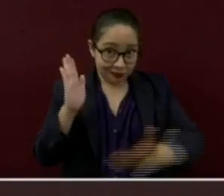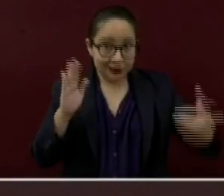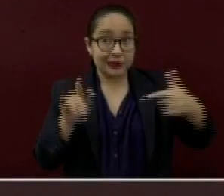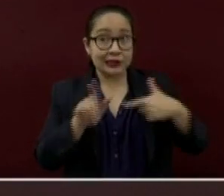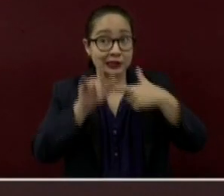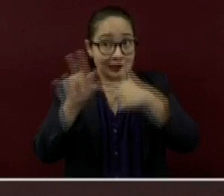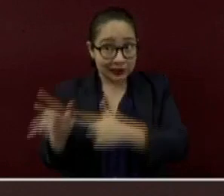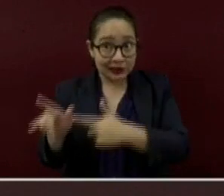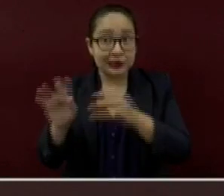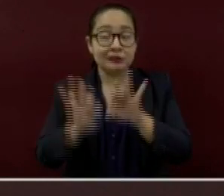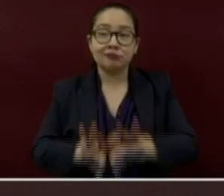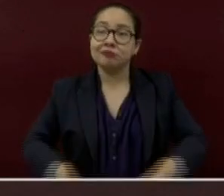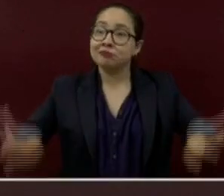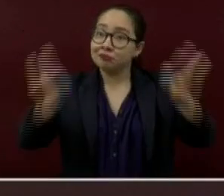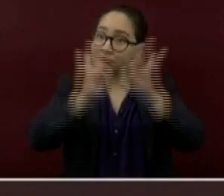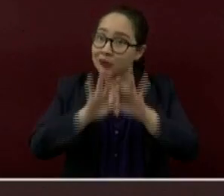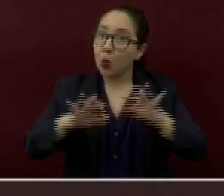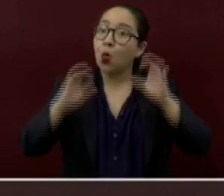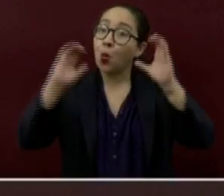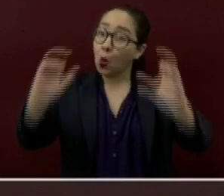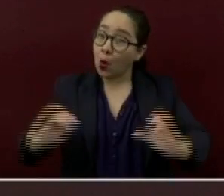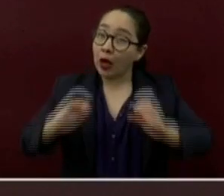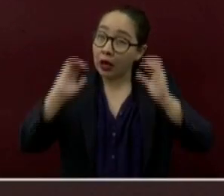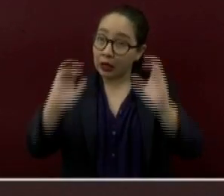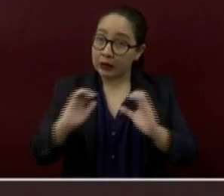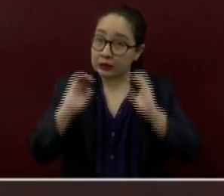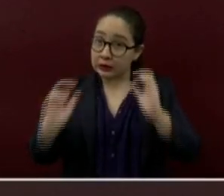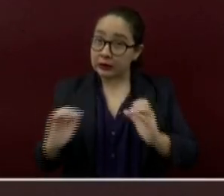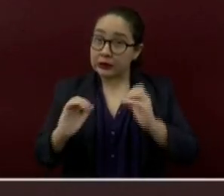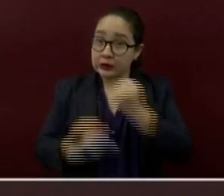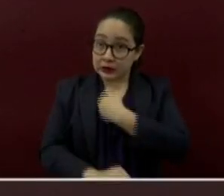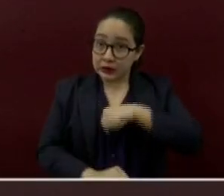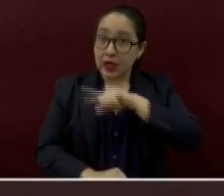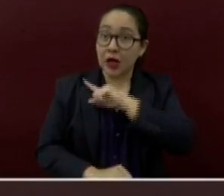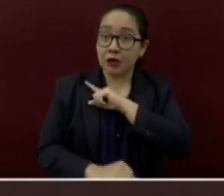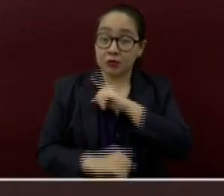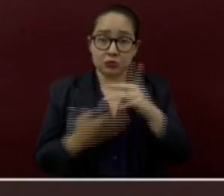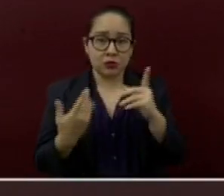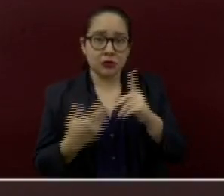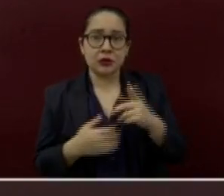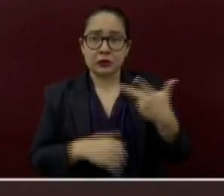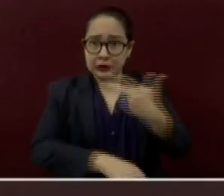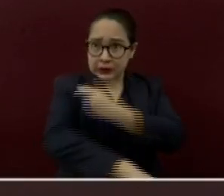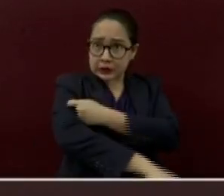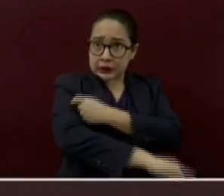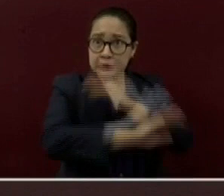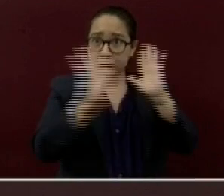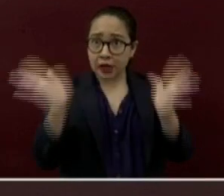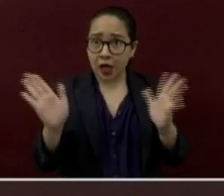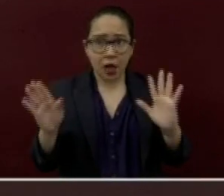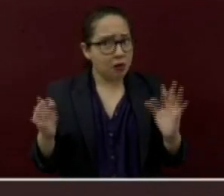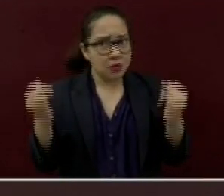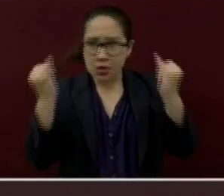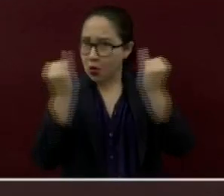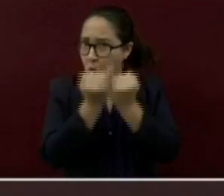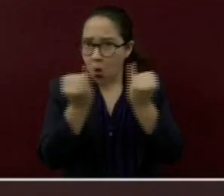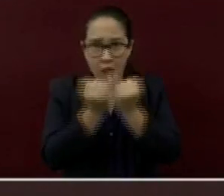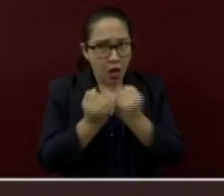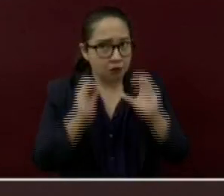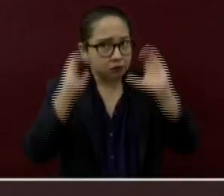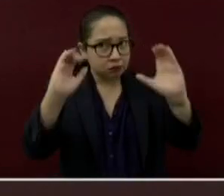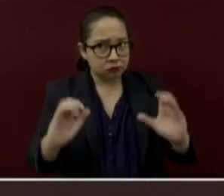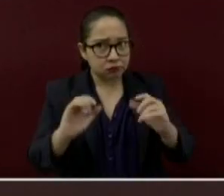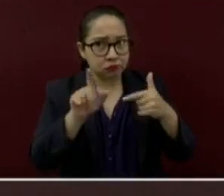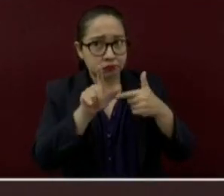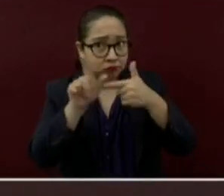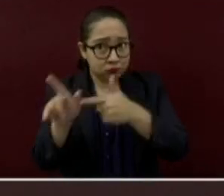debemos continuar con las medidas sanitarias aunque ya estés vacunado es importante que